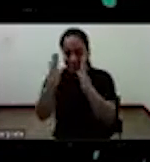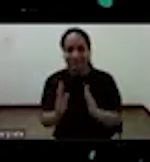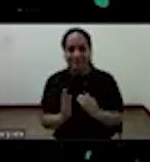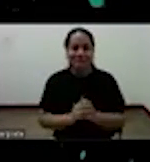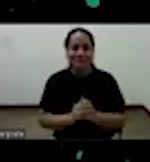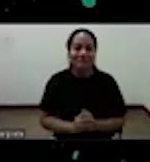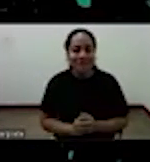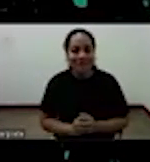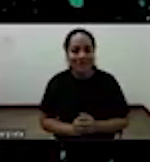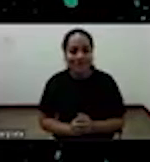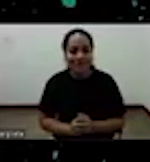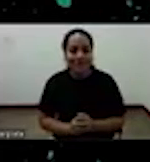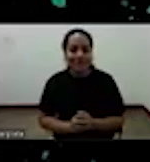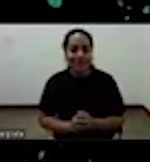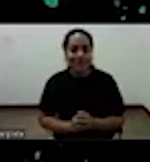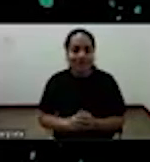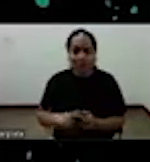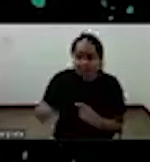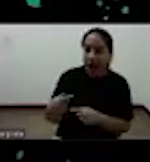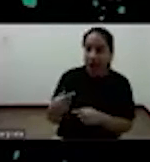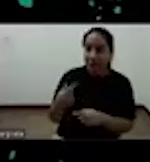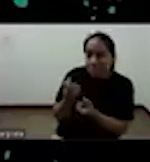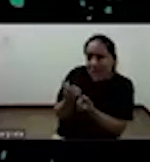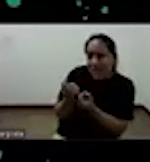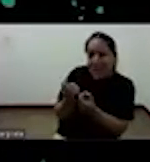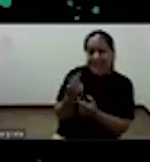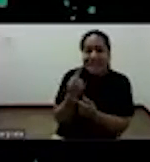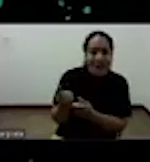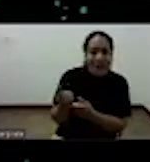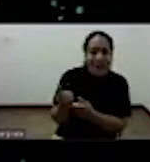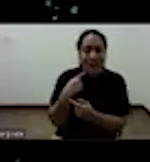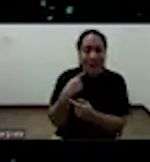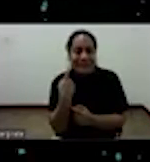Me está tomando el pelo esto, un minutito.